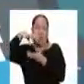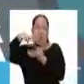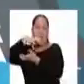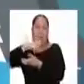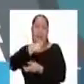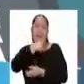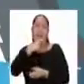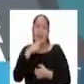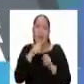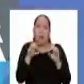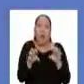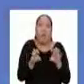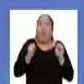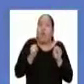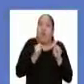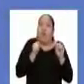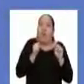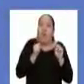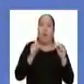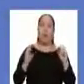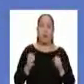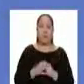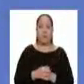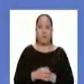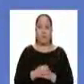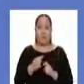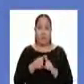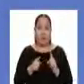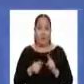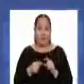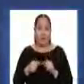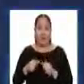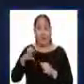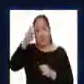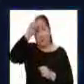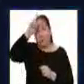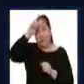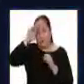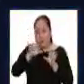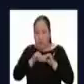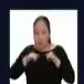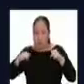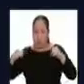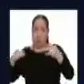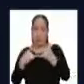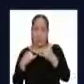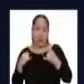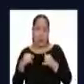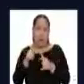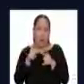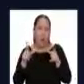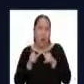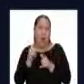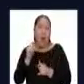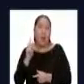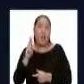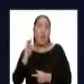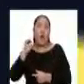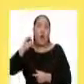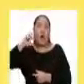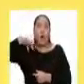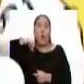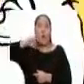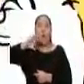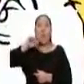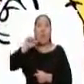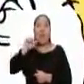heladas en invierno. Y aunque el Perú se encuentra en una zona tropical, también manifiesta climas subtropicales. ¿Sabes